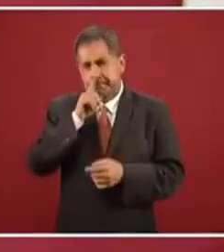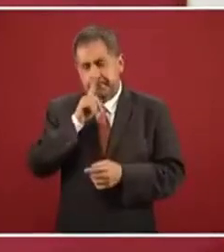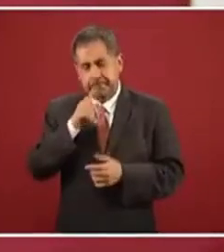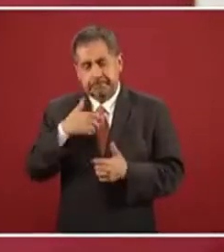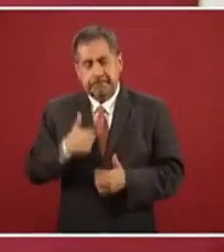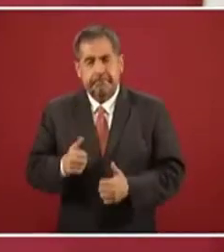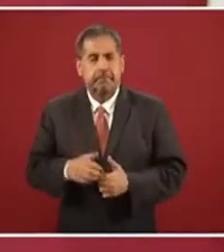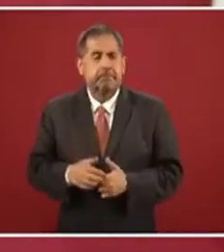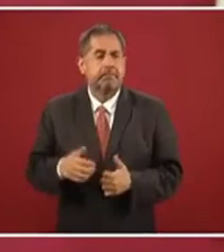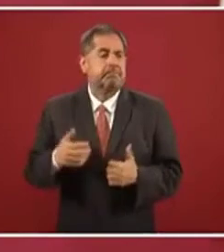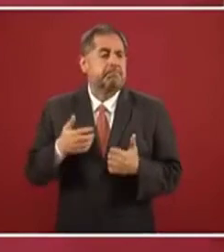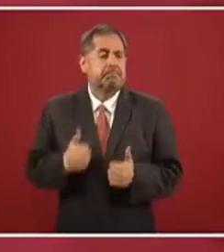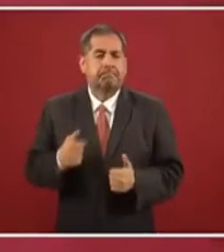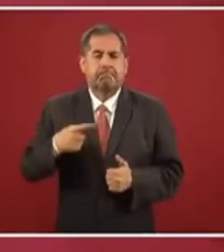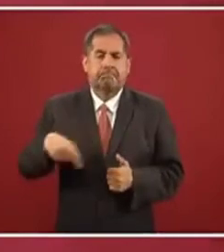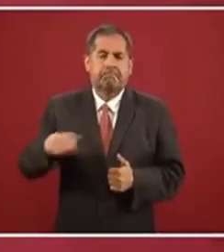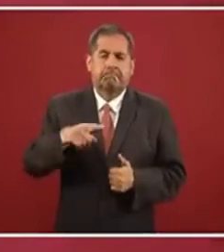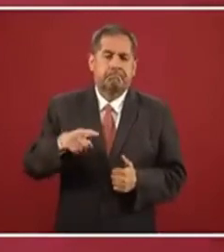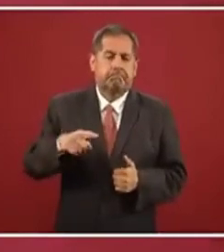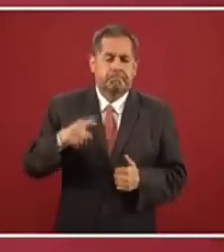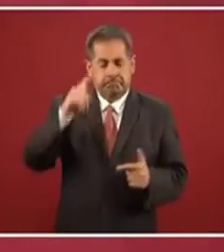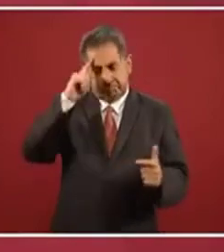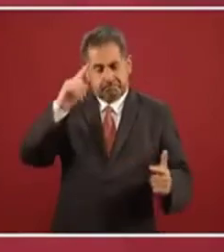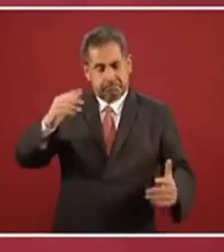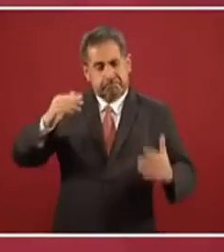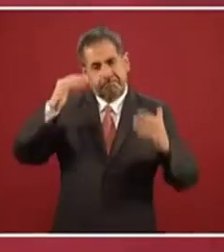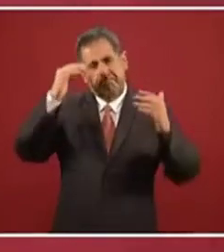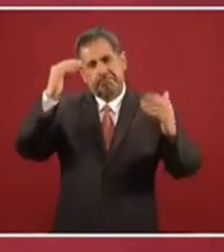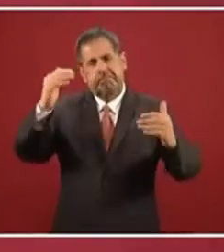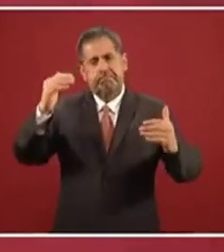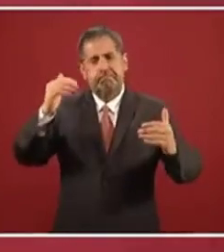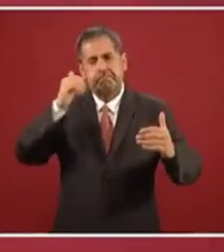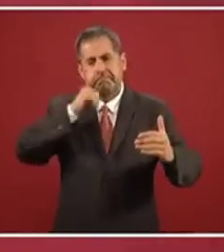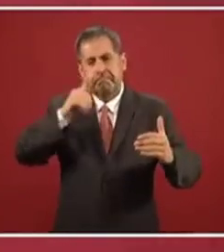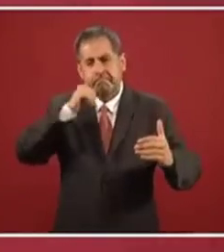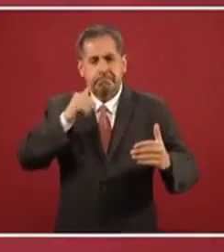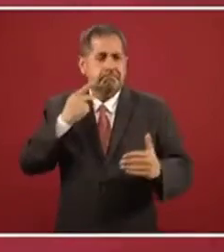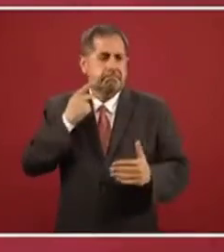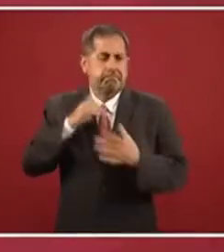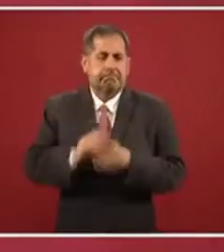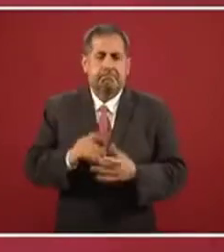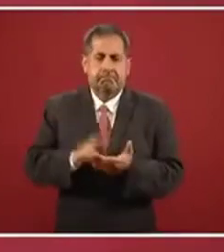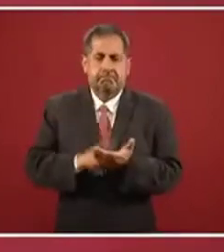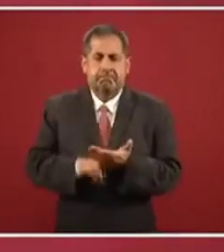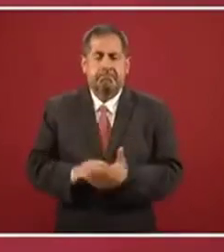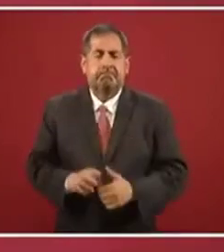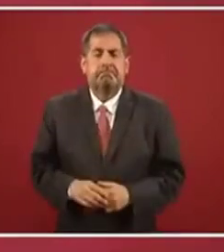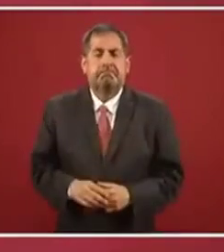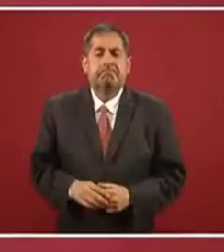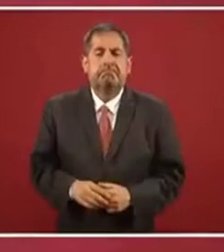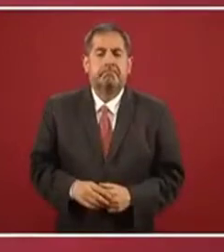que prevalezca por encima de todo la política.